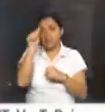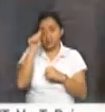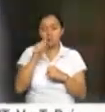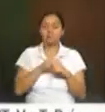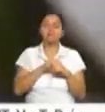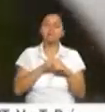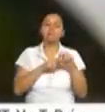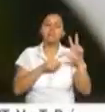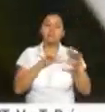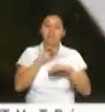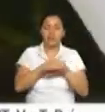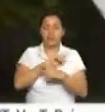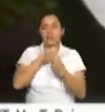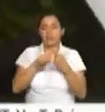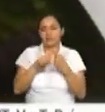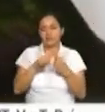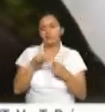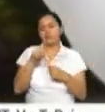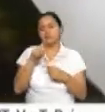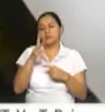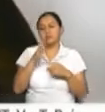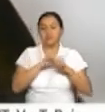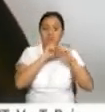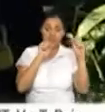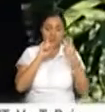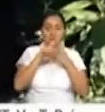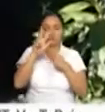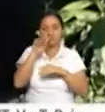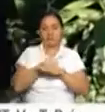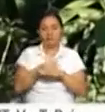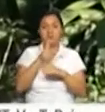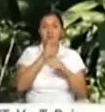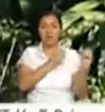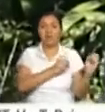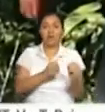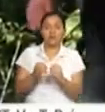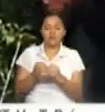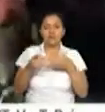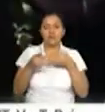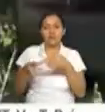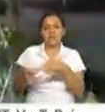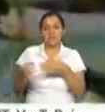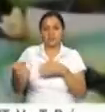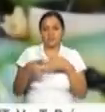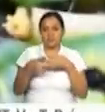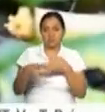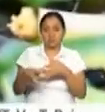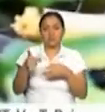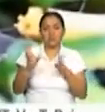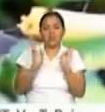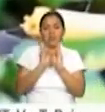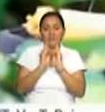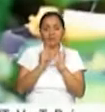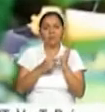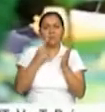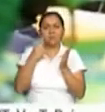año consecutivo, Mindo Beer Fire es organizado por la Asociación de Guías Naturalistas de Mindo. Este evento busca promocionar